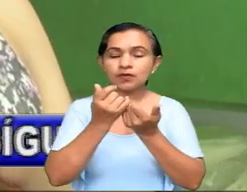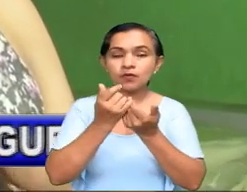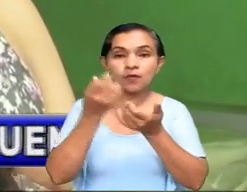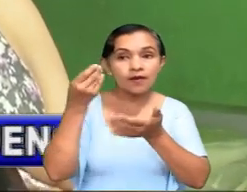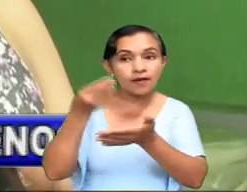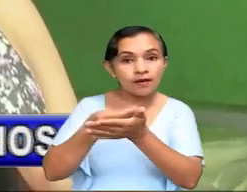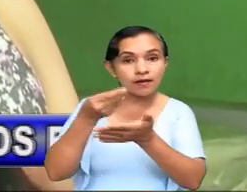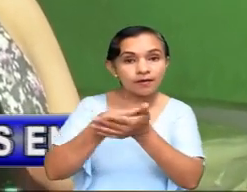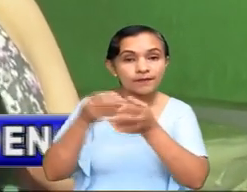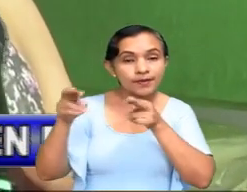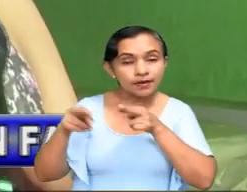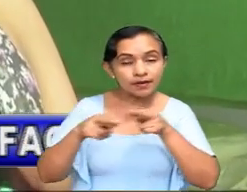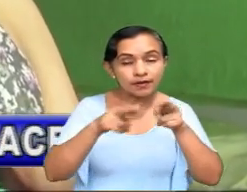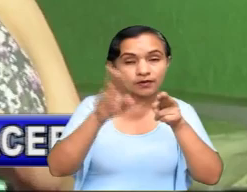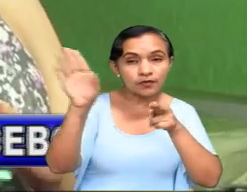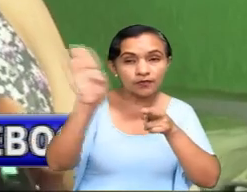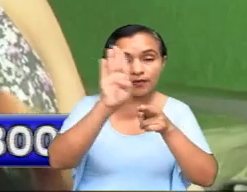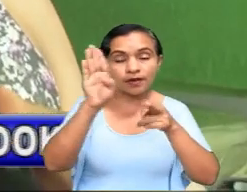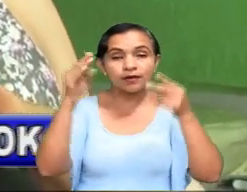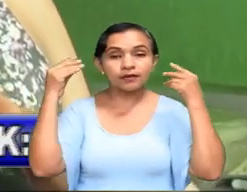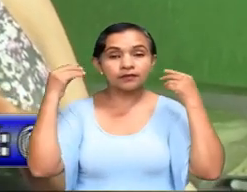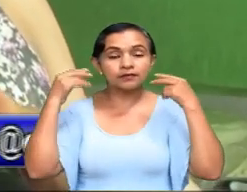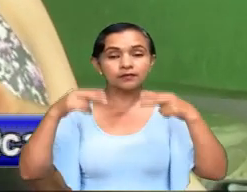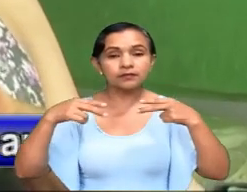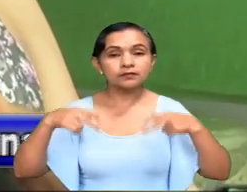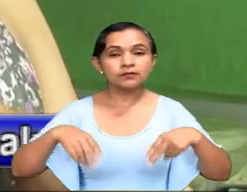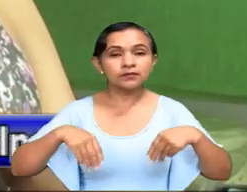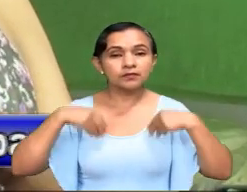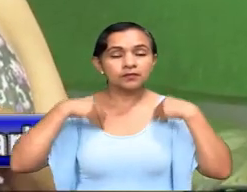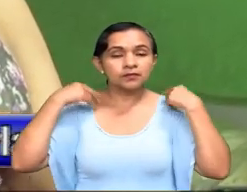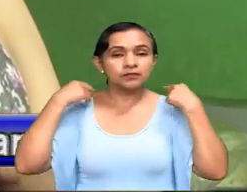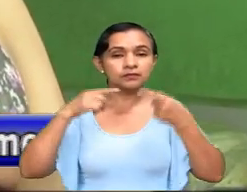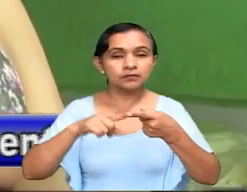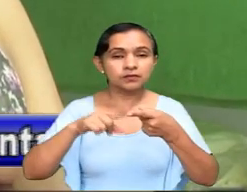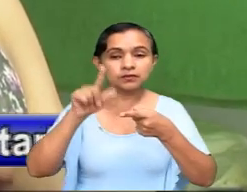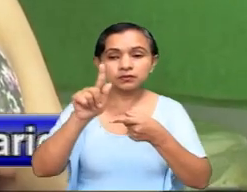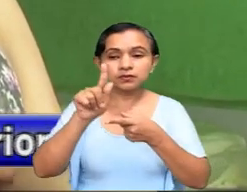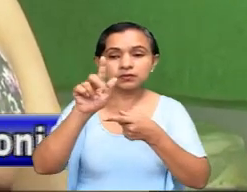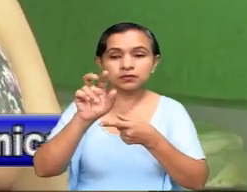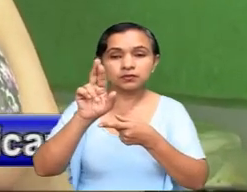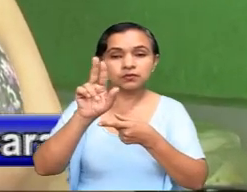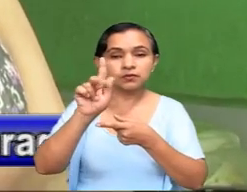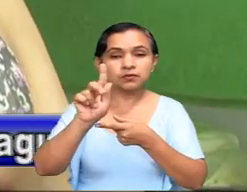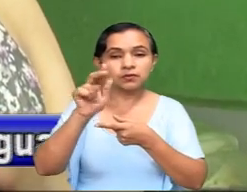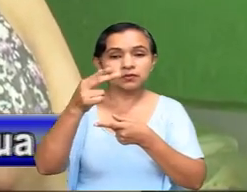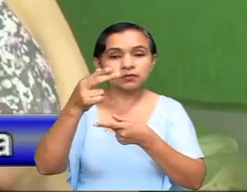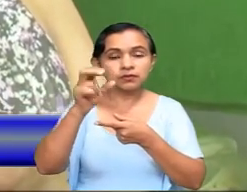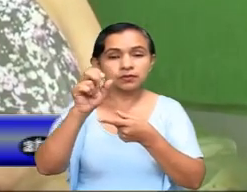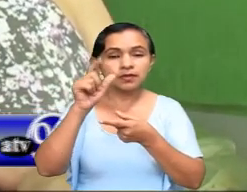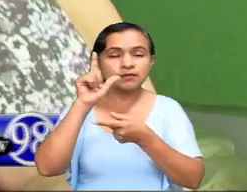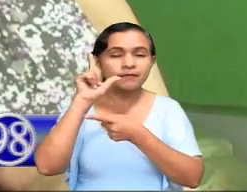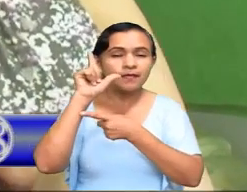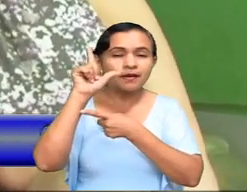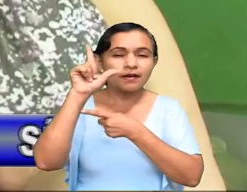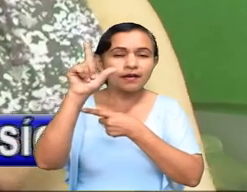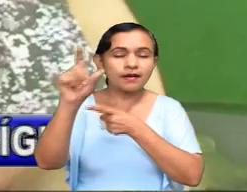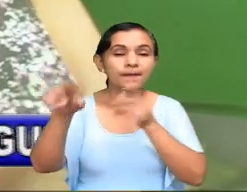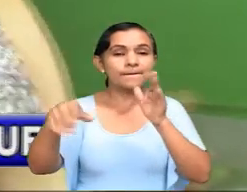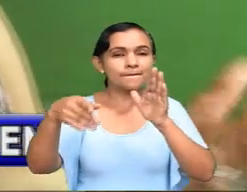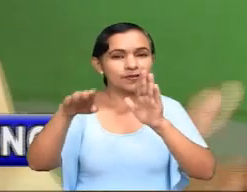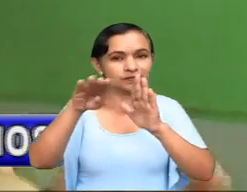traemos de Río Blanco, de Guapí, del Tortuguero, de las zonas más profundas de la